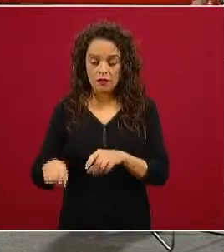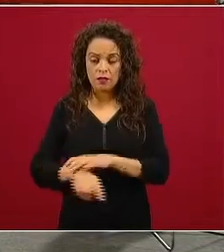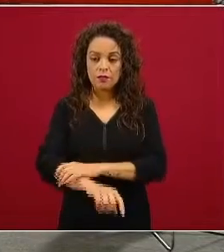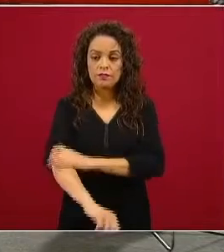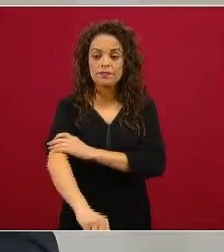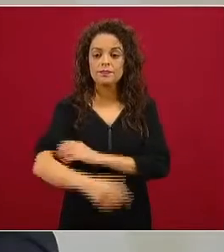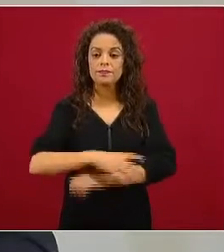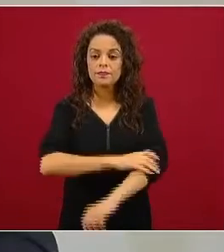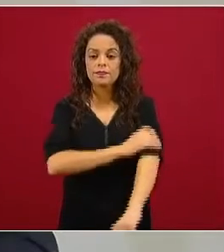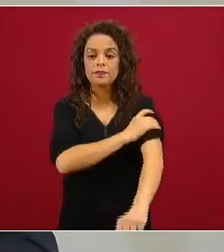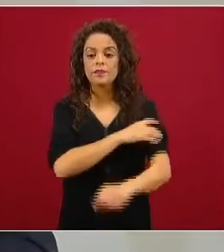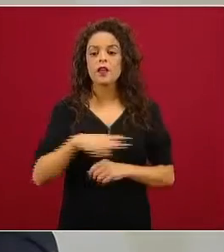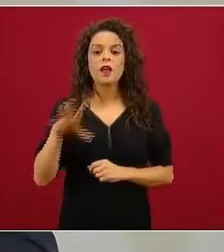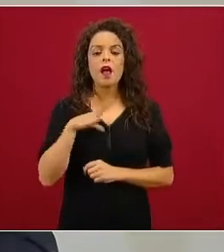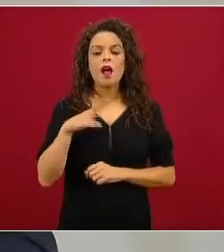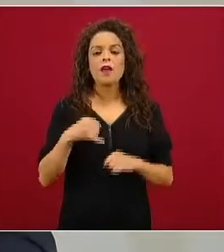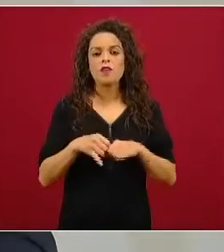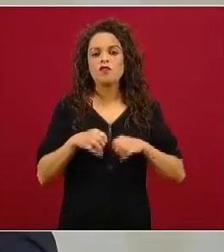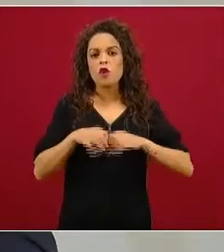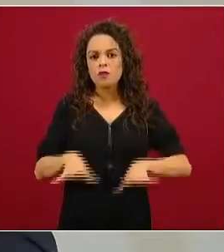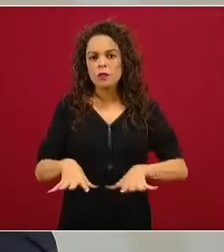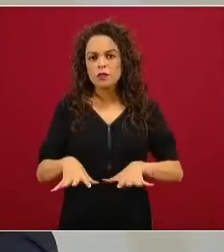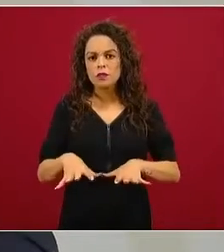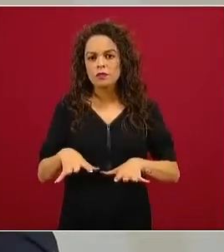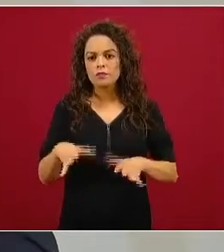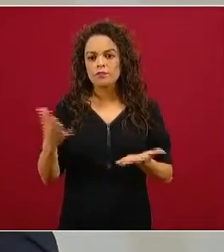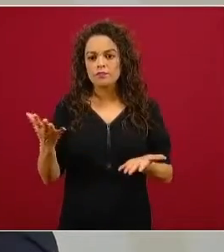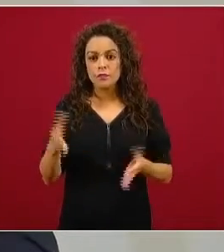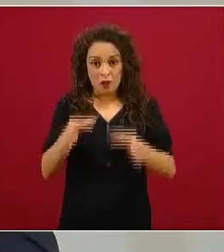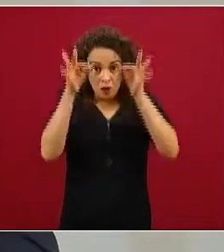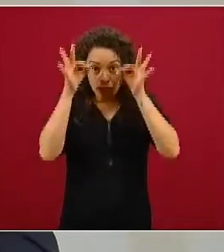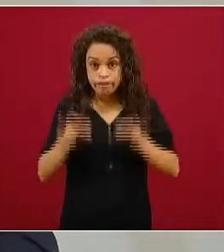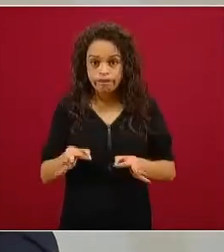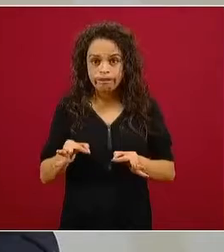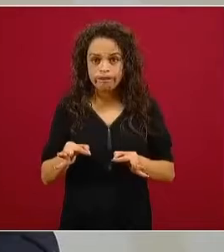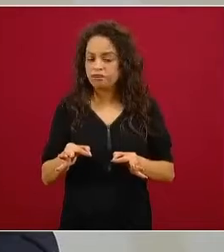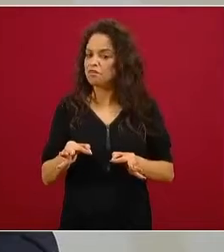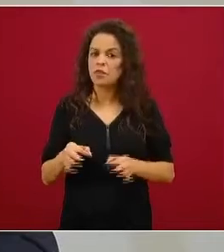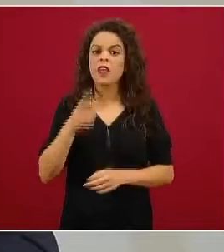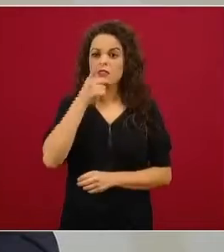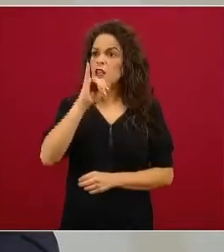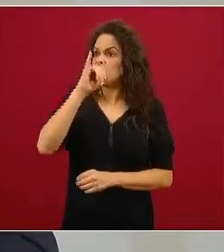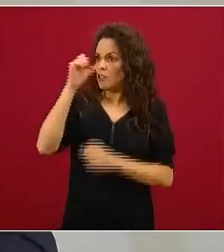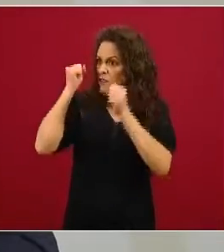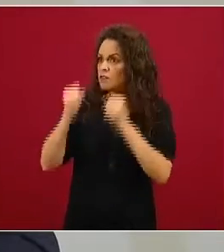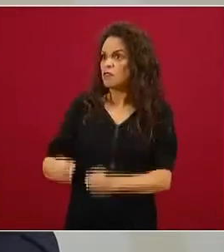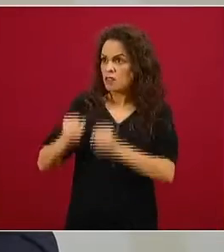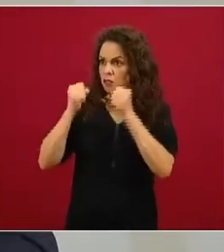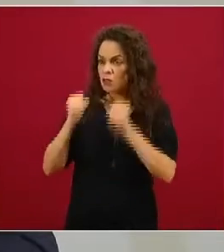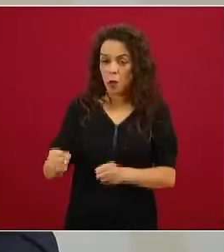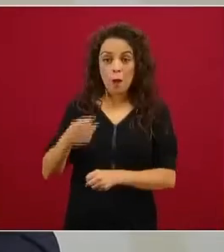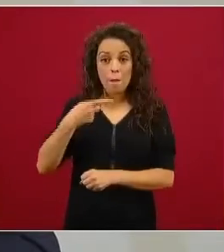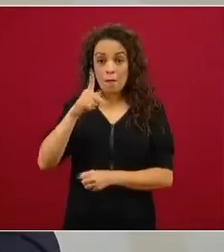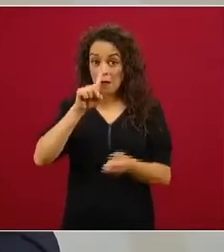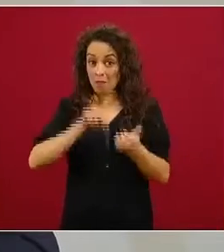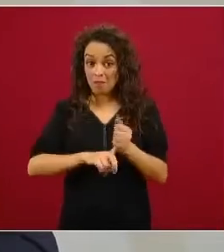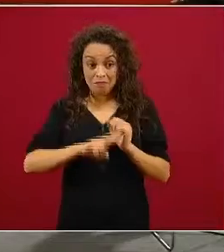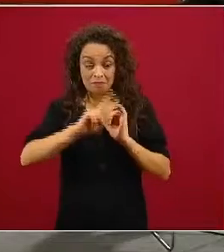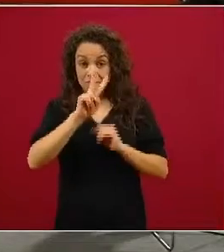informaciones falsas. Hay dos tipos de informaciones falsas que, digamos, circulan muchas veces en los medios, en las